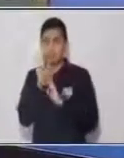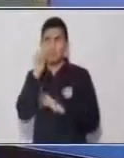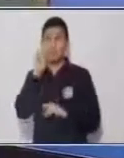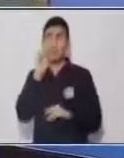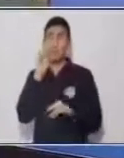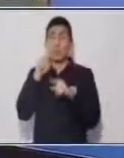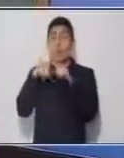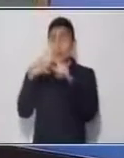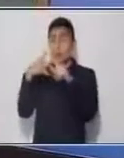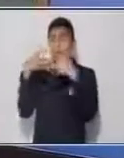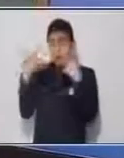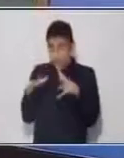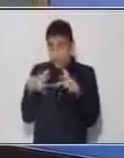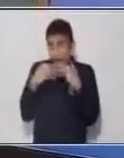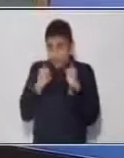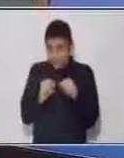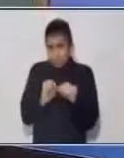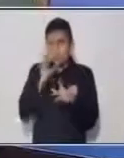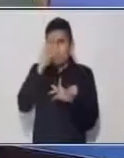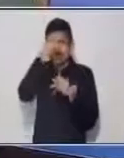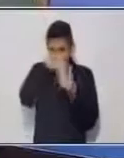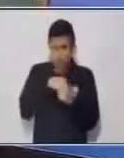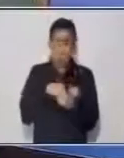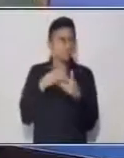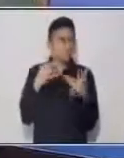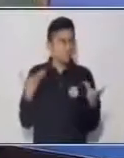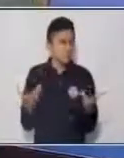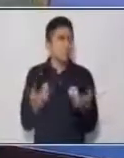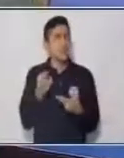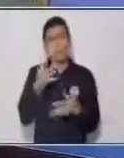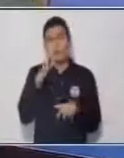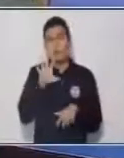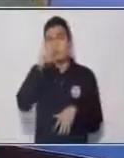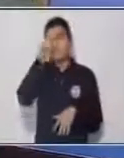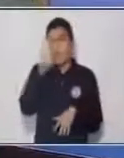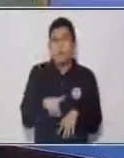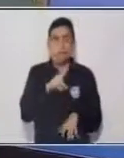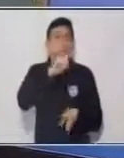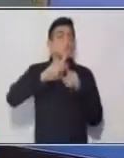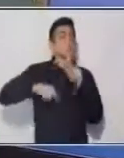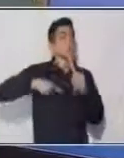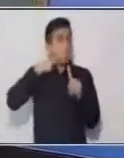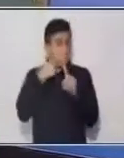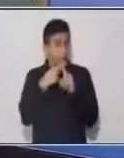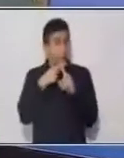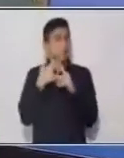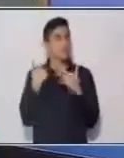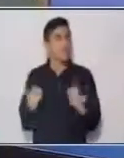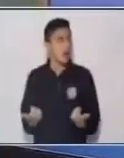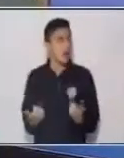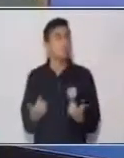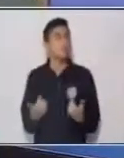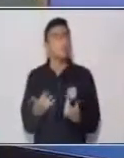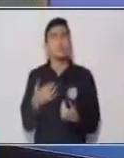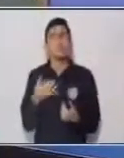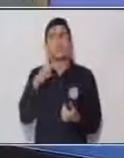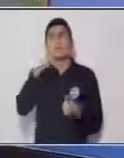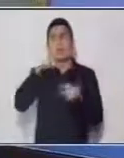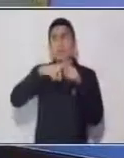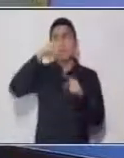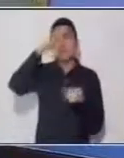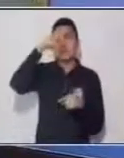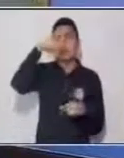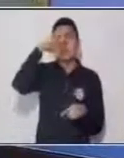Y cuando hacemos la integración, vamos sumándole a los